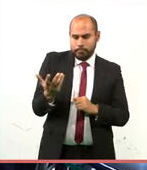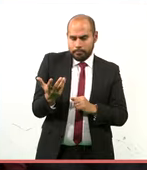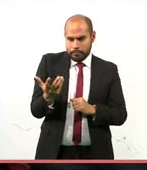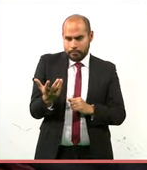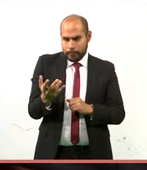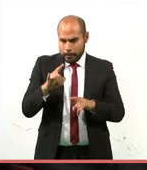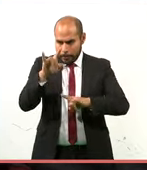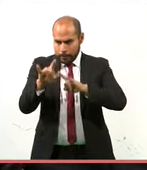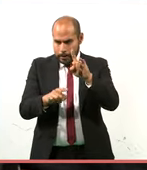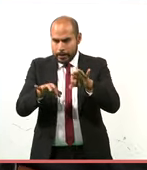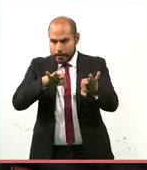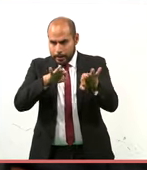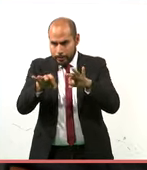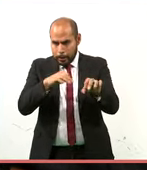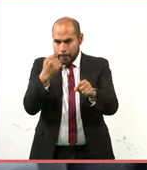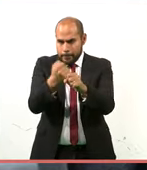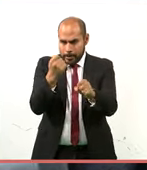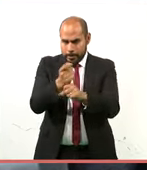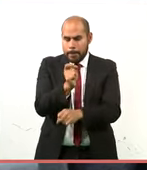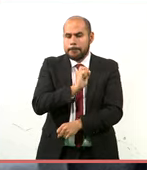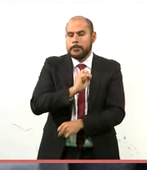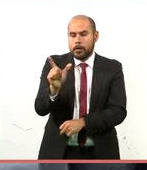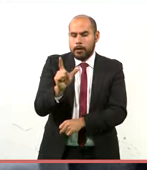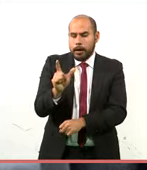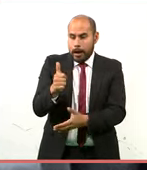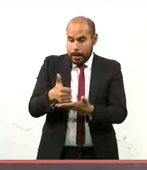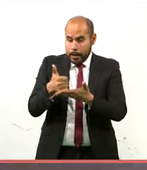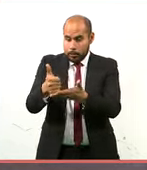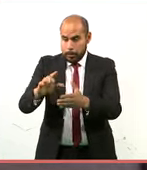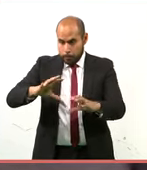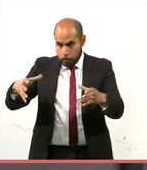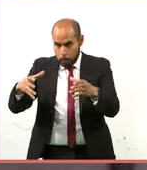de Empleo y Prácticas Profesionales, que acerca a la